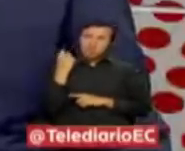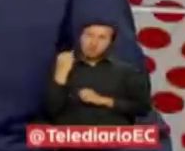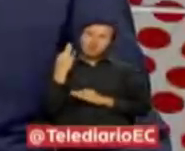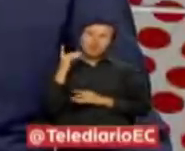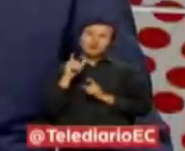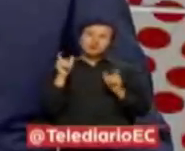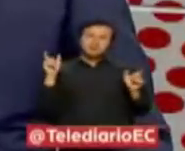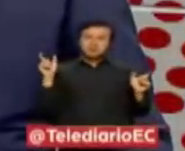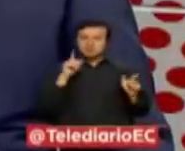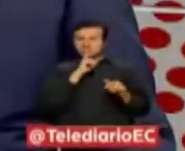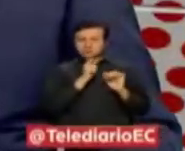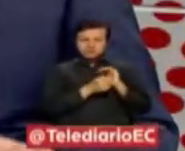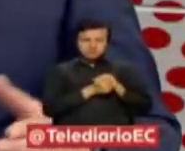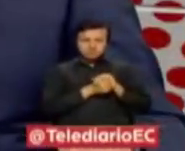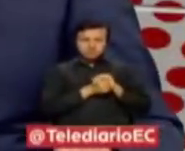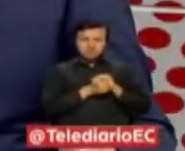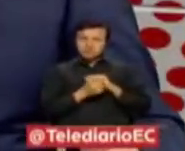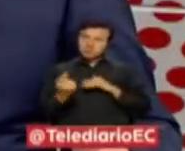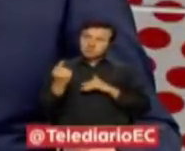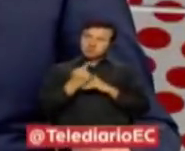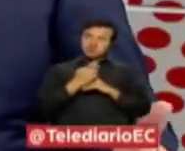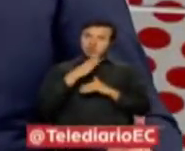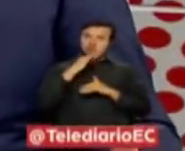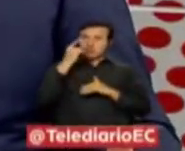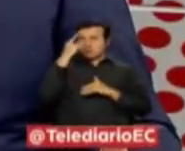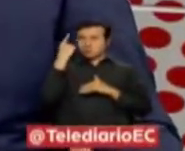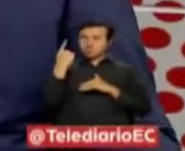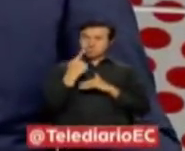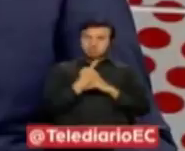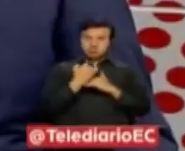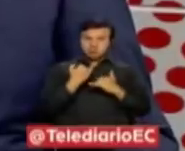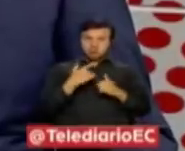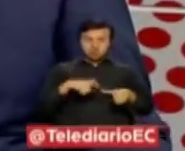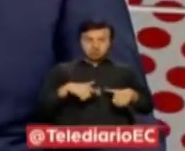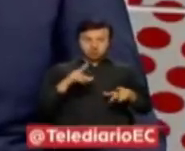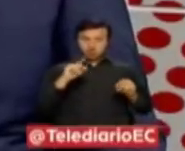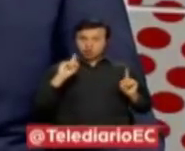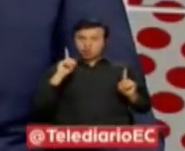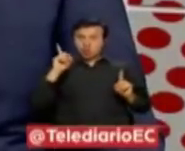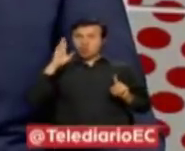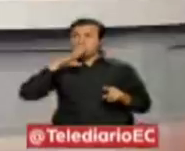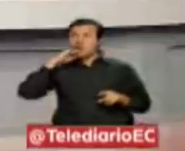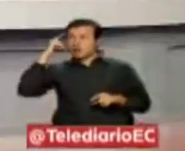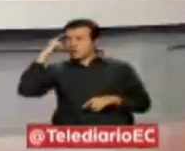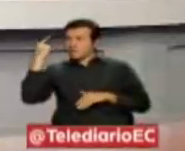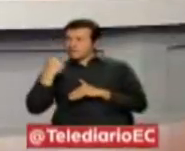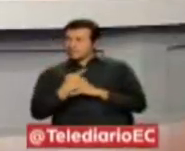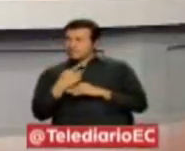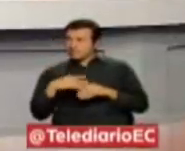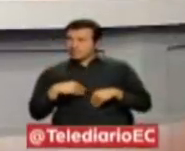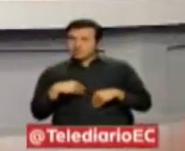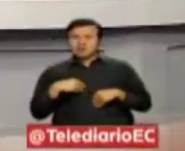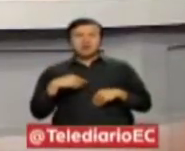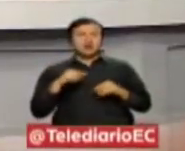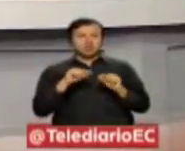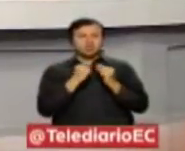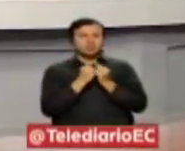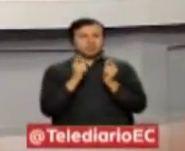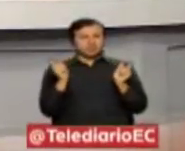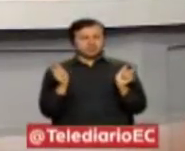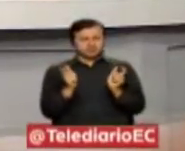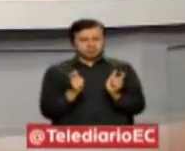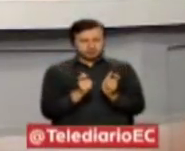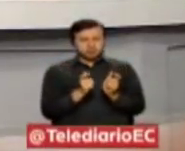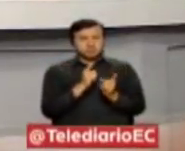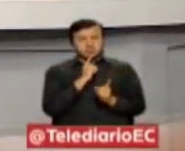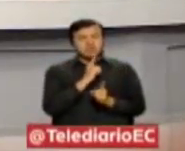de aquellos que no responden a las órdenes, a las directrices del actual presidente, sino del anterior? A mí me parece que es cada vez menor, que es evidente